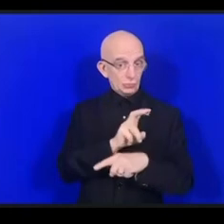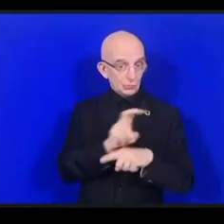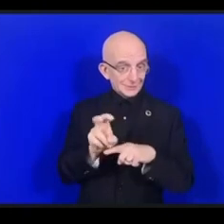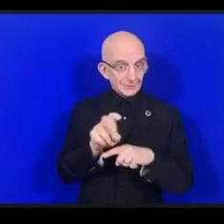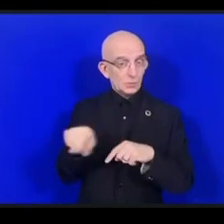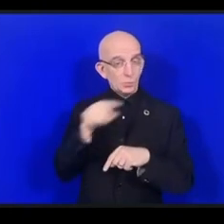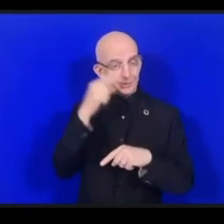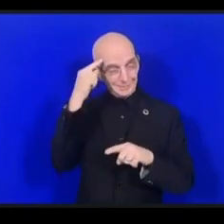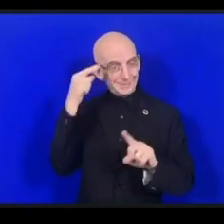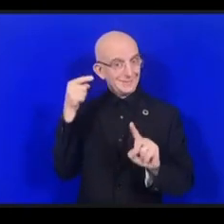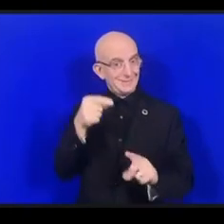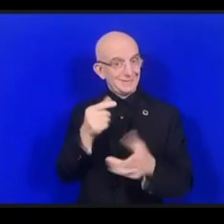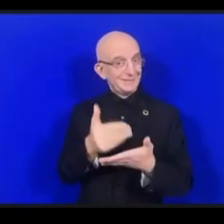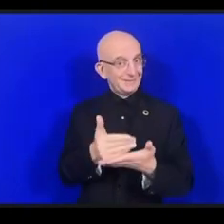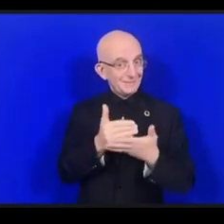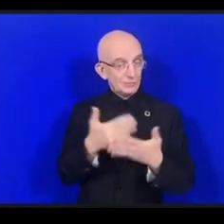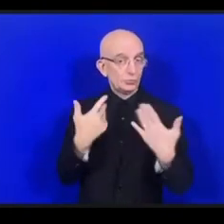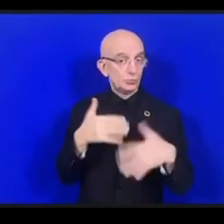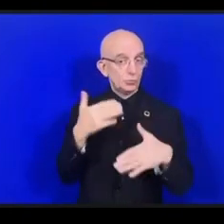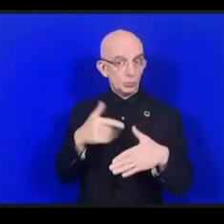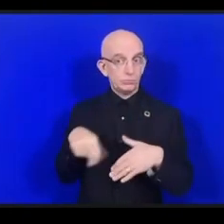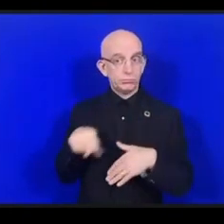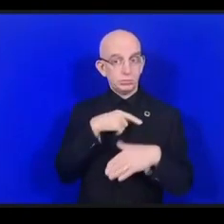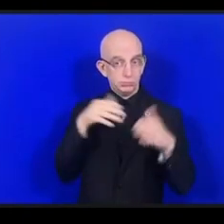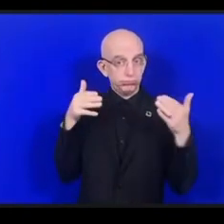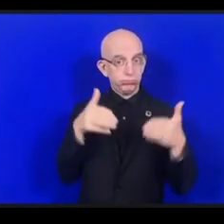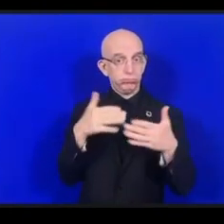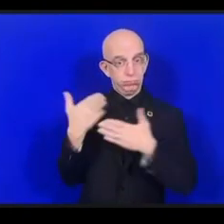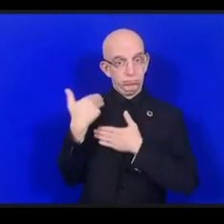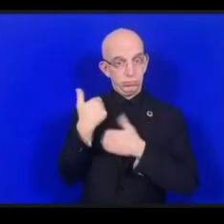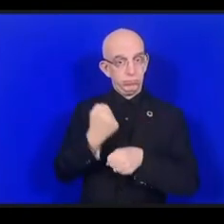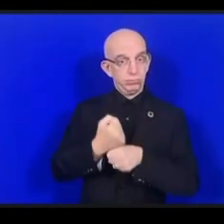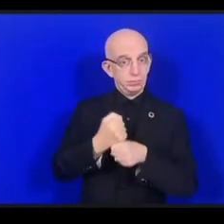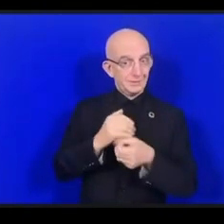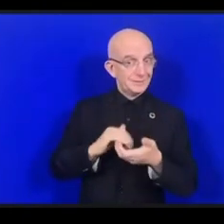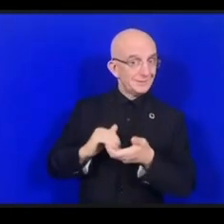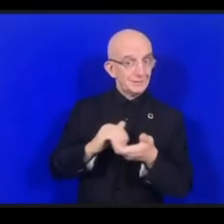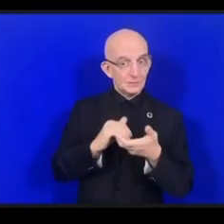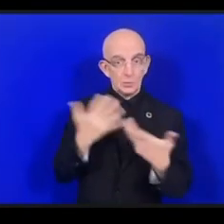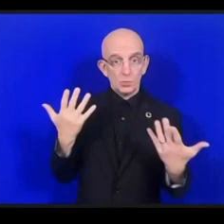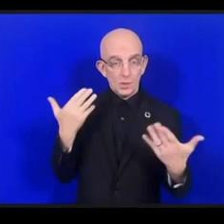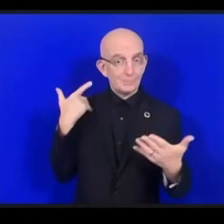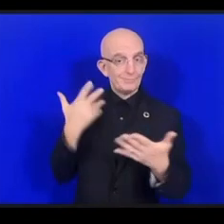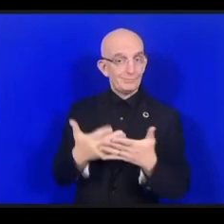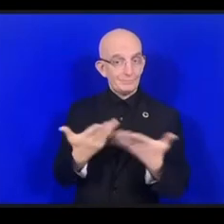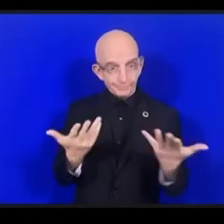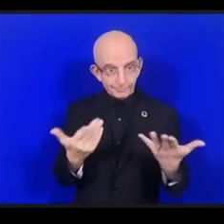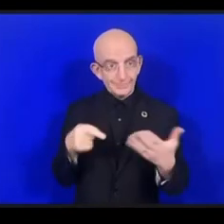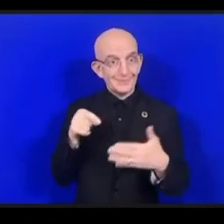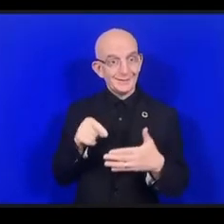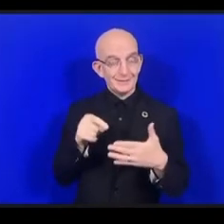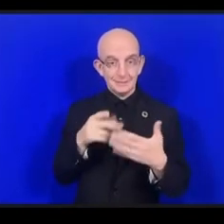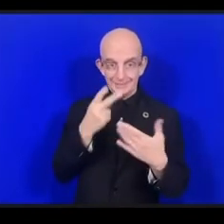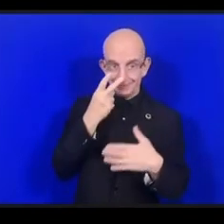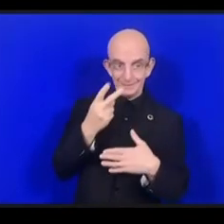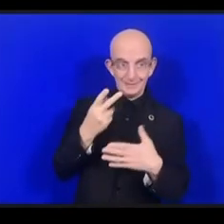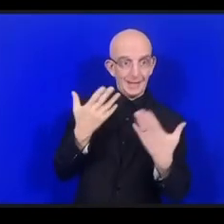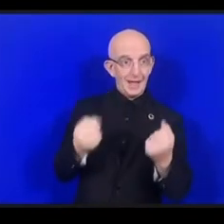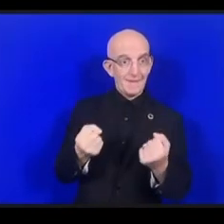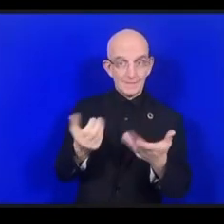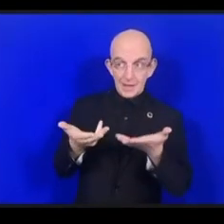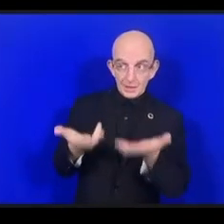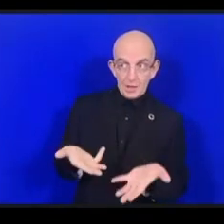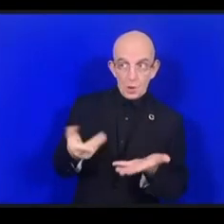seguridad nuestra coalición se centra en la en el fallo de aplicar normas